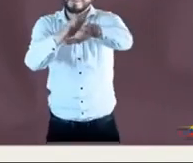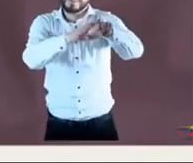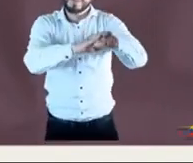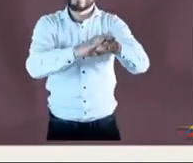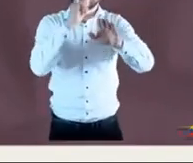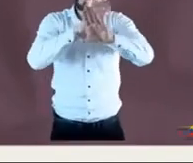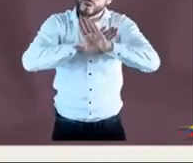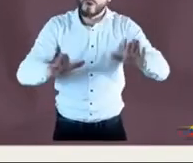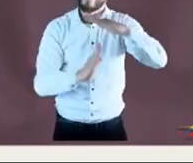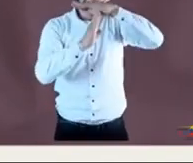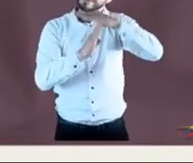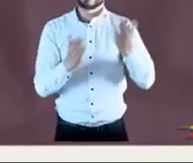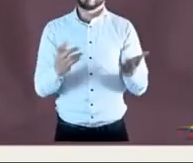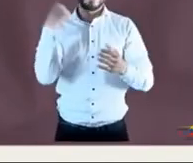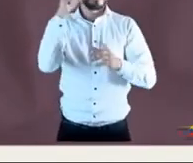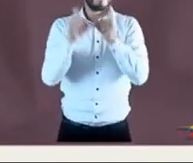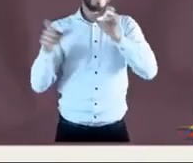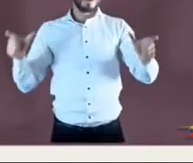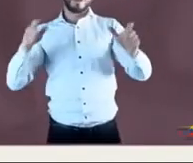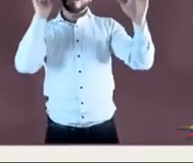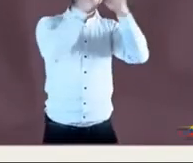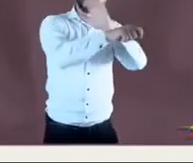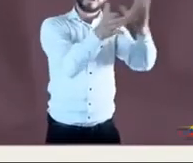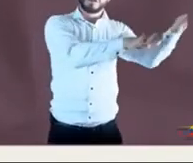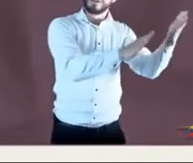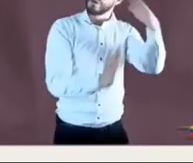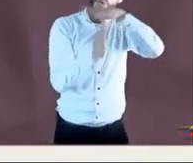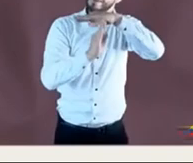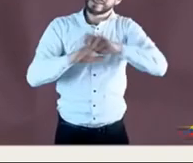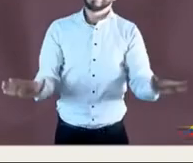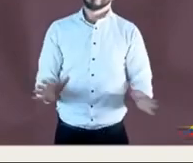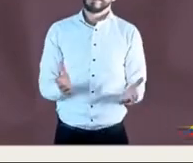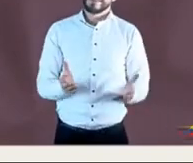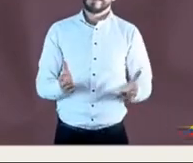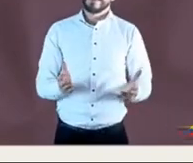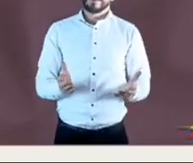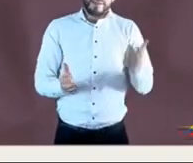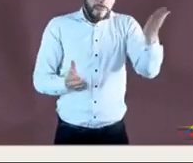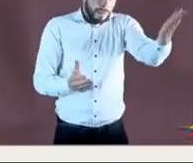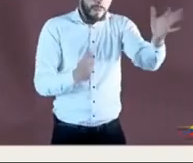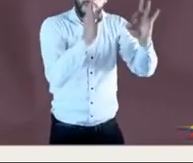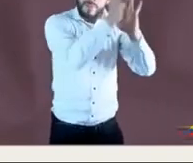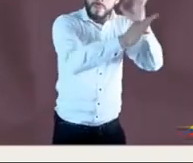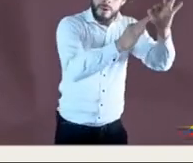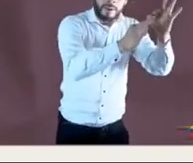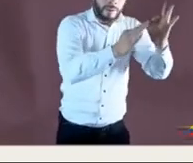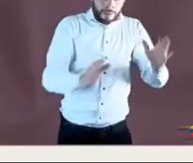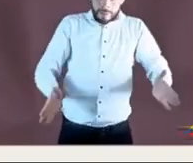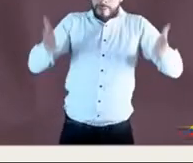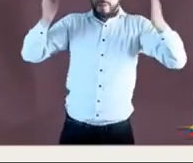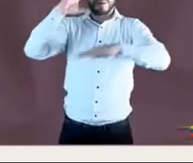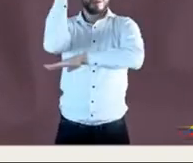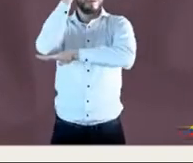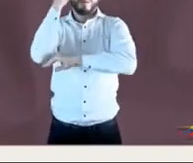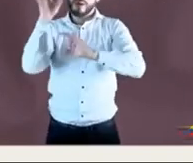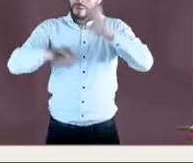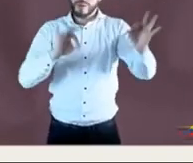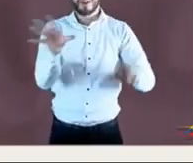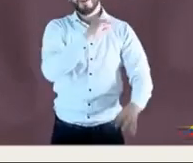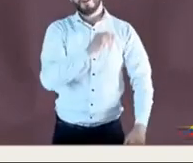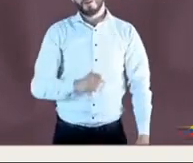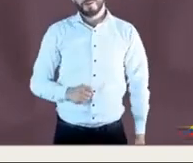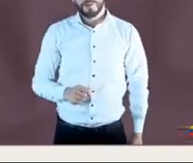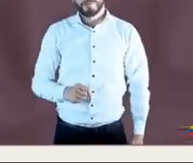a los y las defensoras y a sus comunidades, por el bien de ellos y por el bien de Colombia. A su